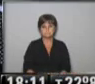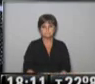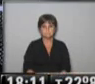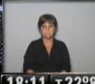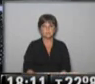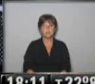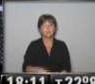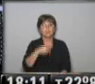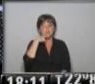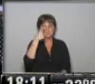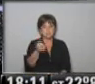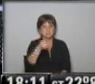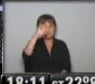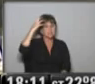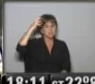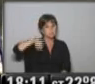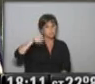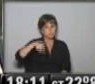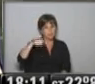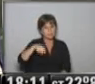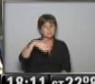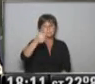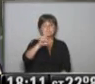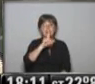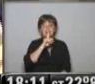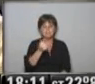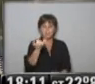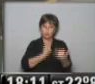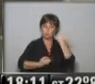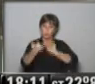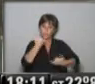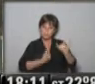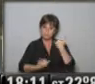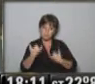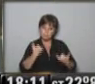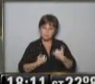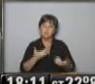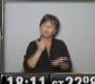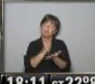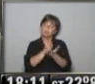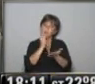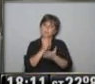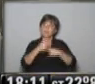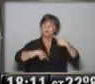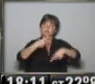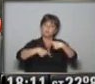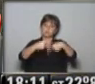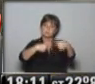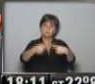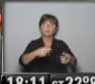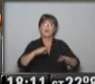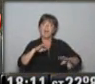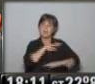Marta Perín, detalles, novedades allí en tribunales. Sí, todavía continúa Pablo, aquí Pablo